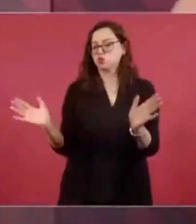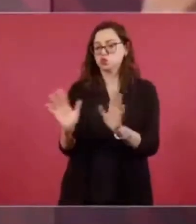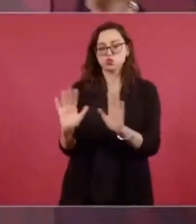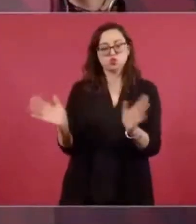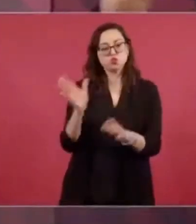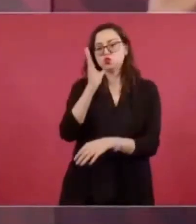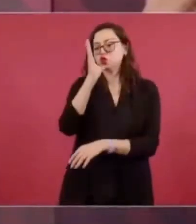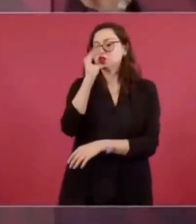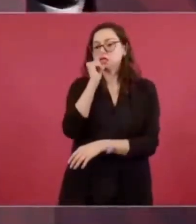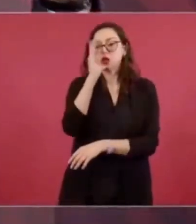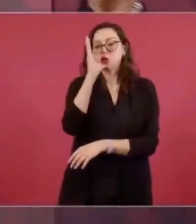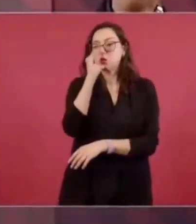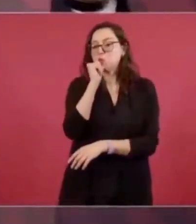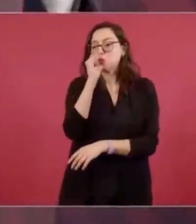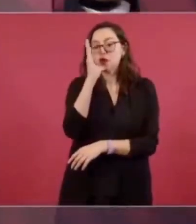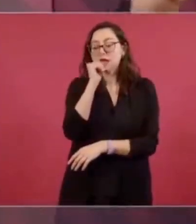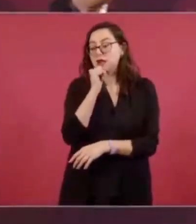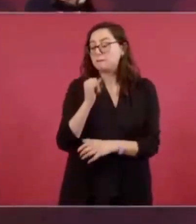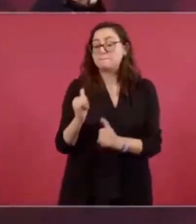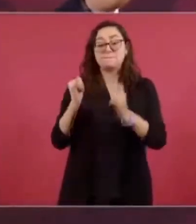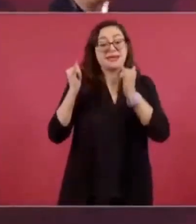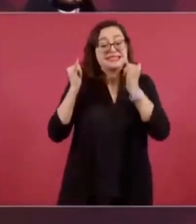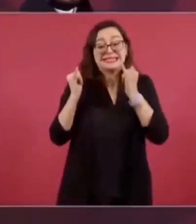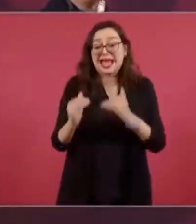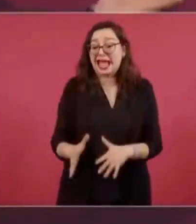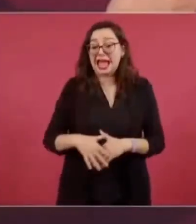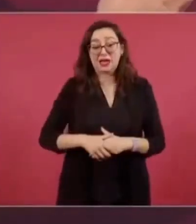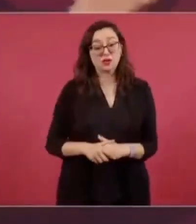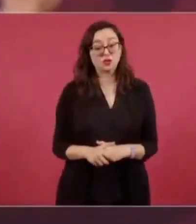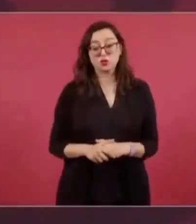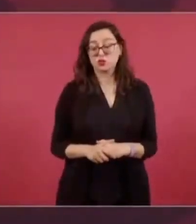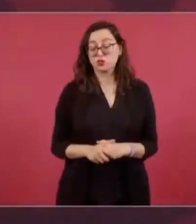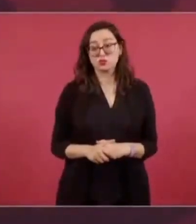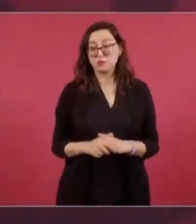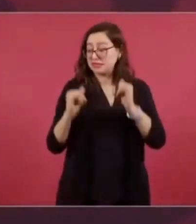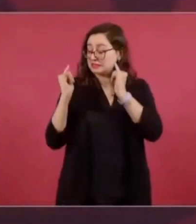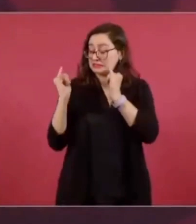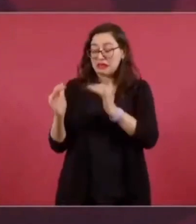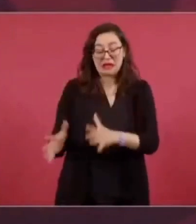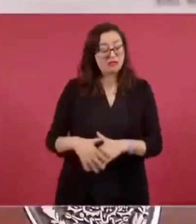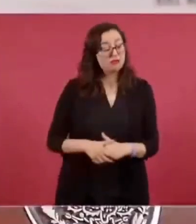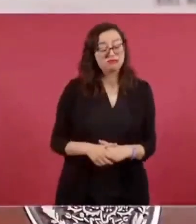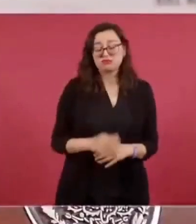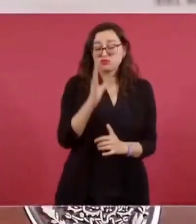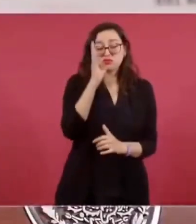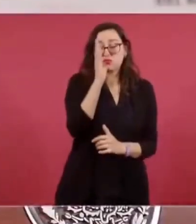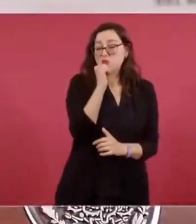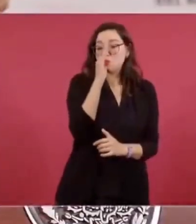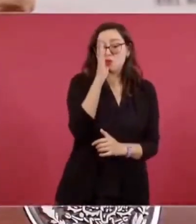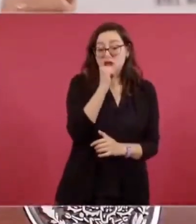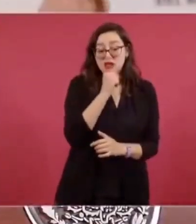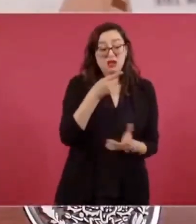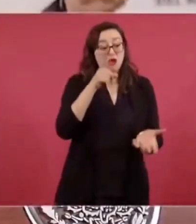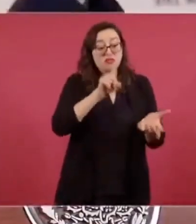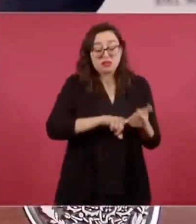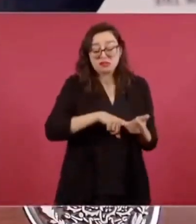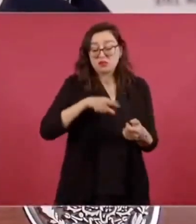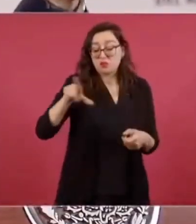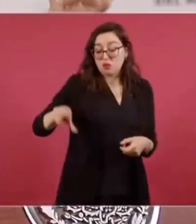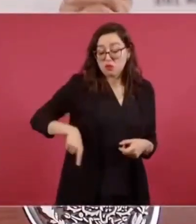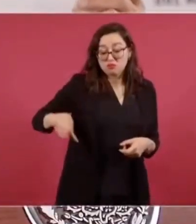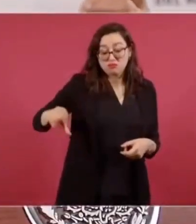porque era mucha la carga burocrática y había